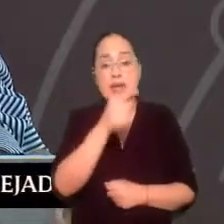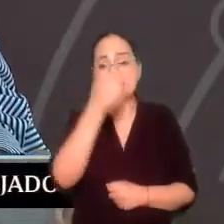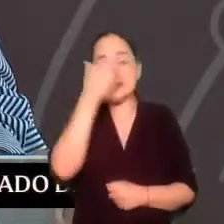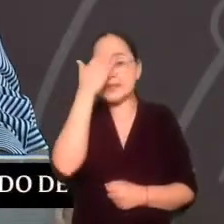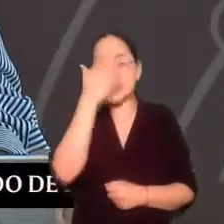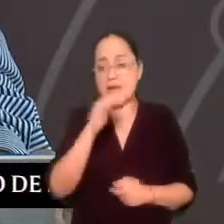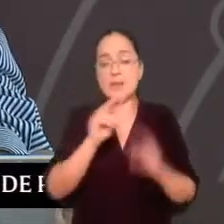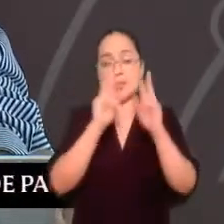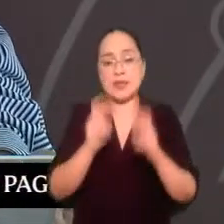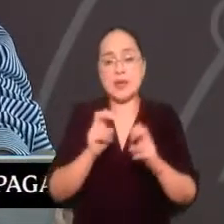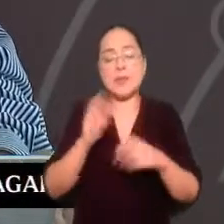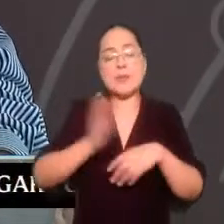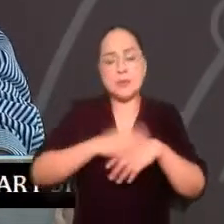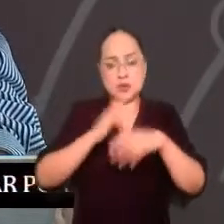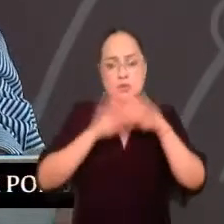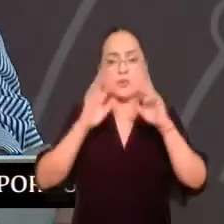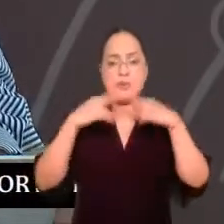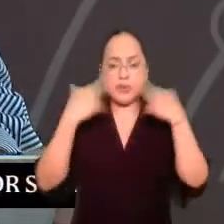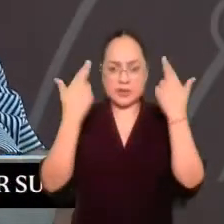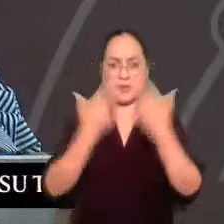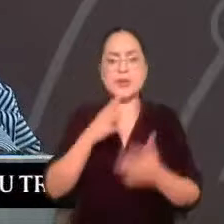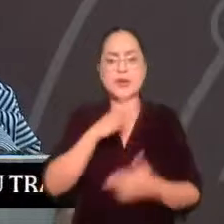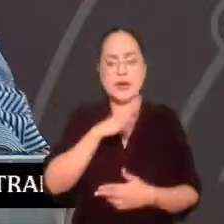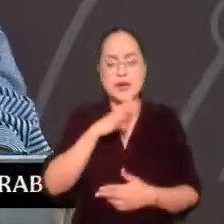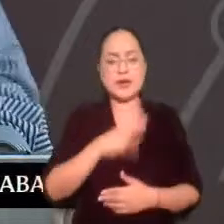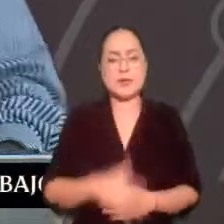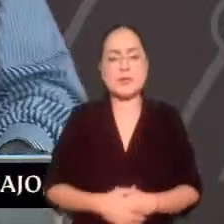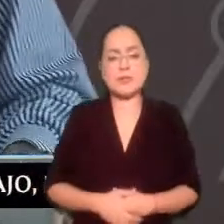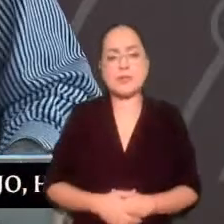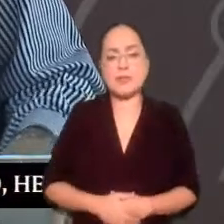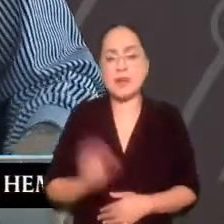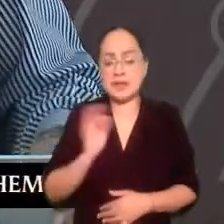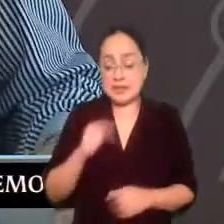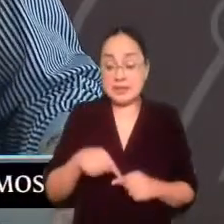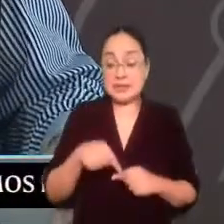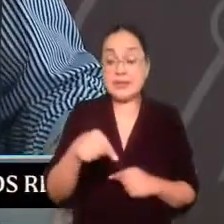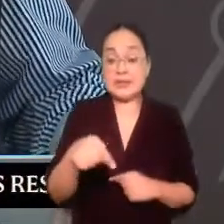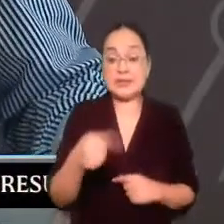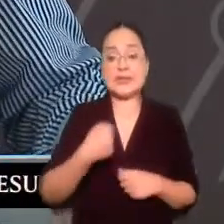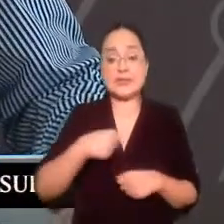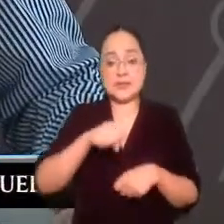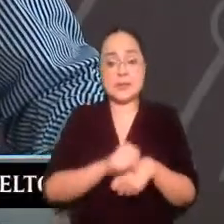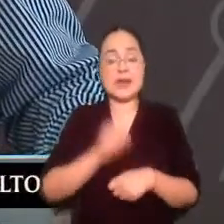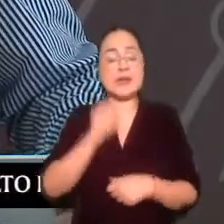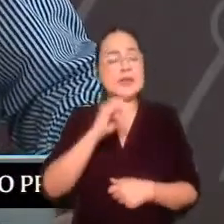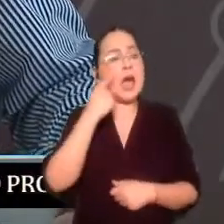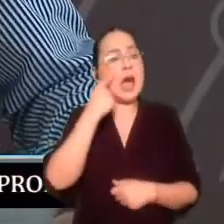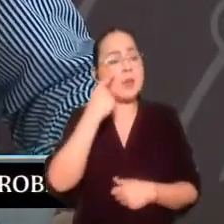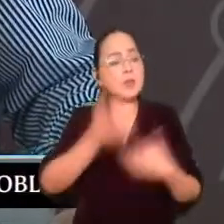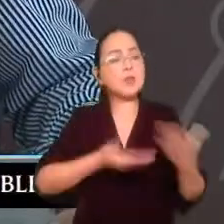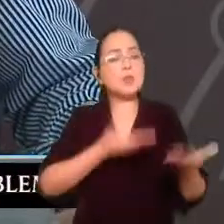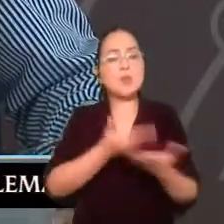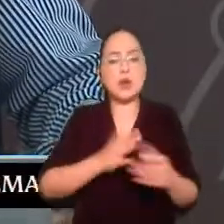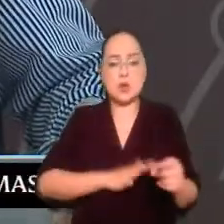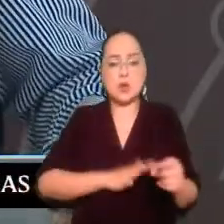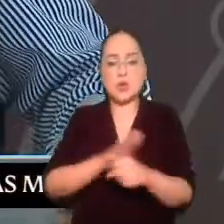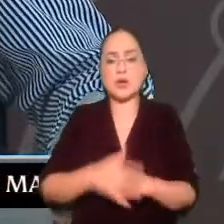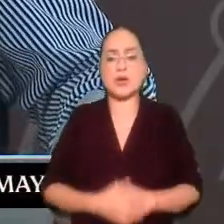los voy a ver. Voy a ver, los quiero. Si vienen esta semana, los voy a ver. Voy a ver qué nos plantean al respecto.